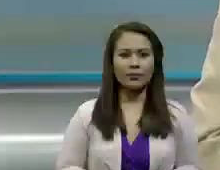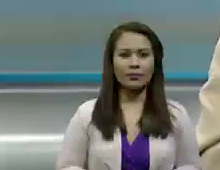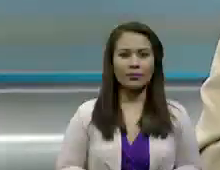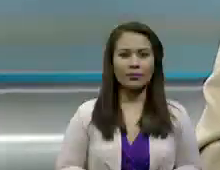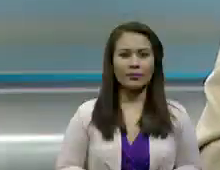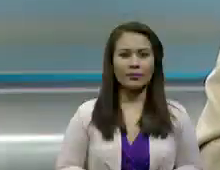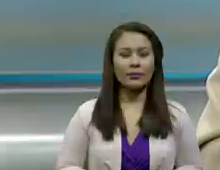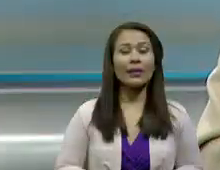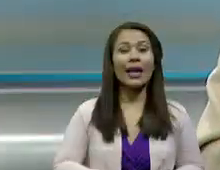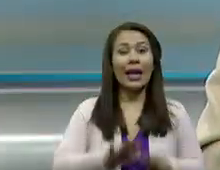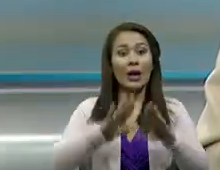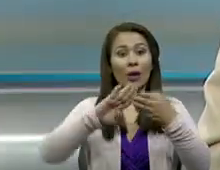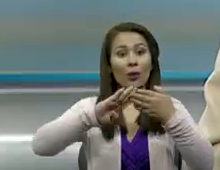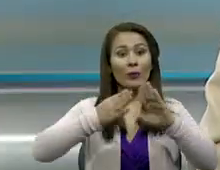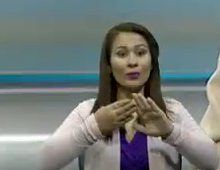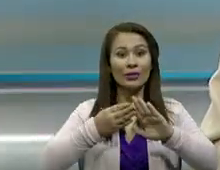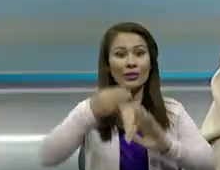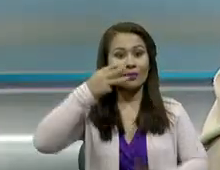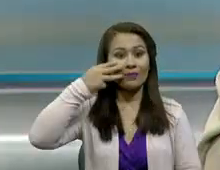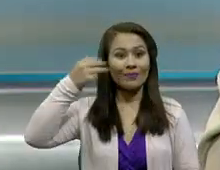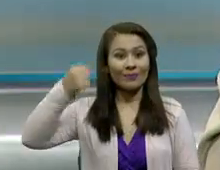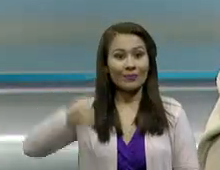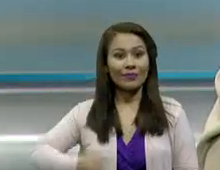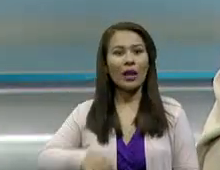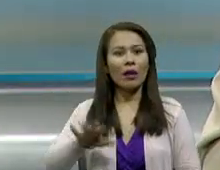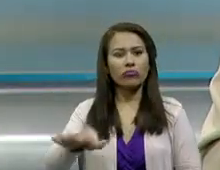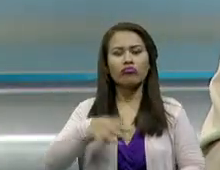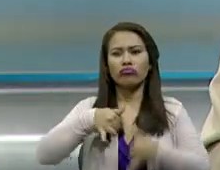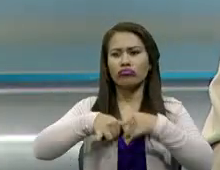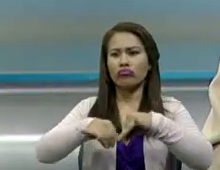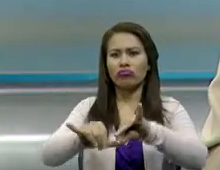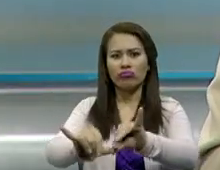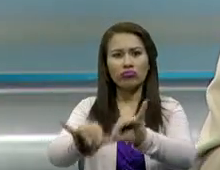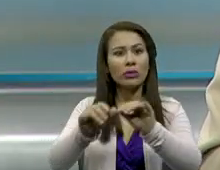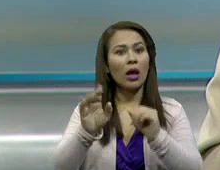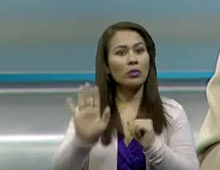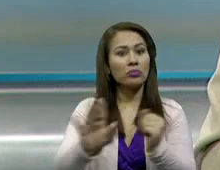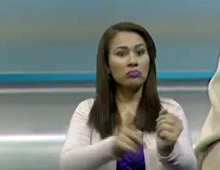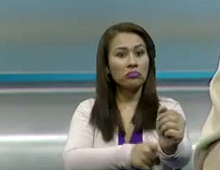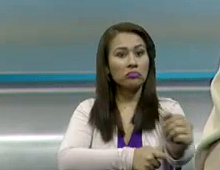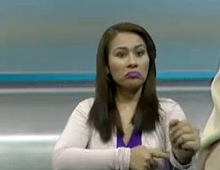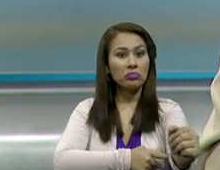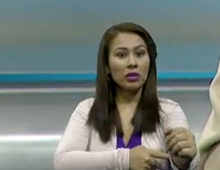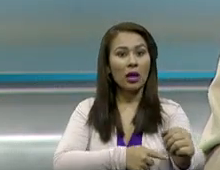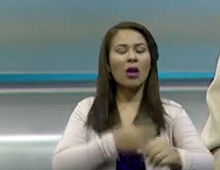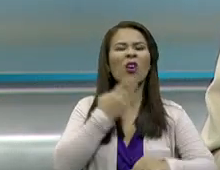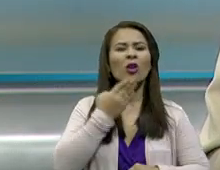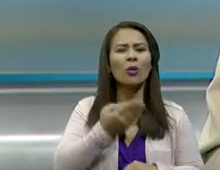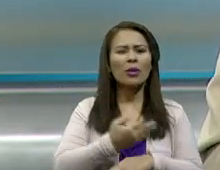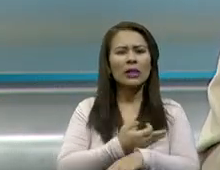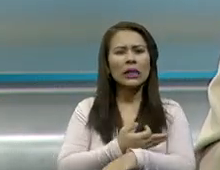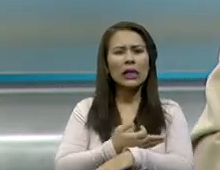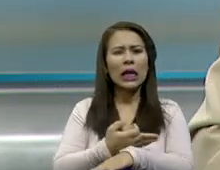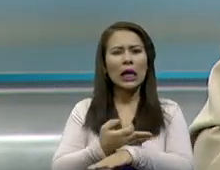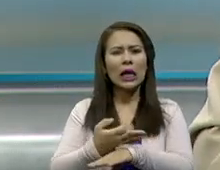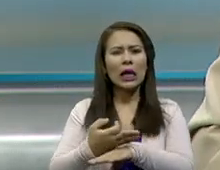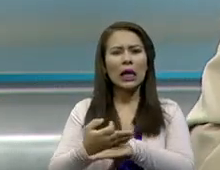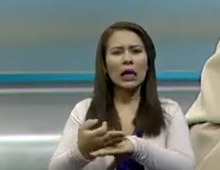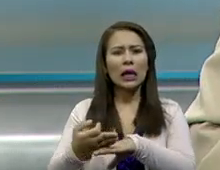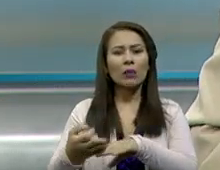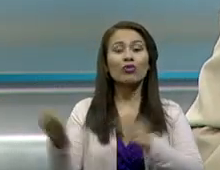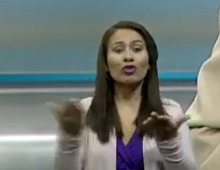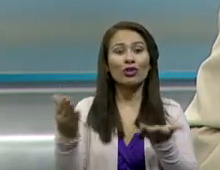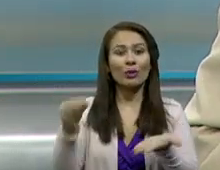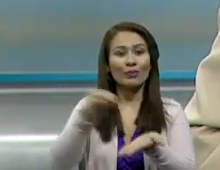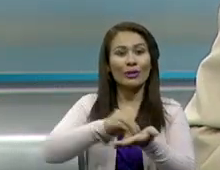La etnia Shuar es un pueblo ancestral que ha mantenido sus tradiciones a través del tiempo. Asentados en la